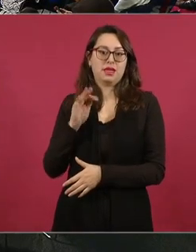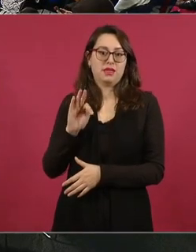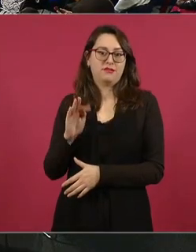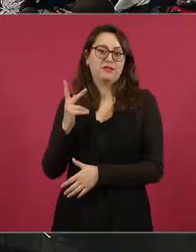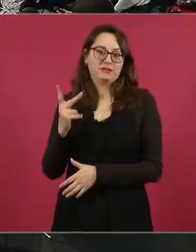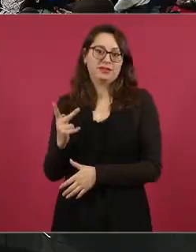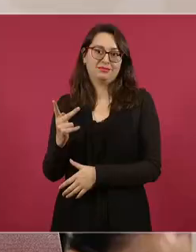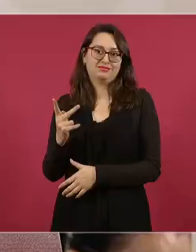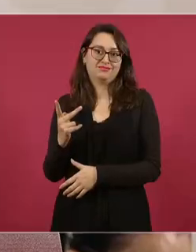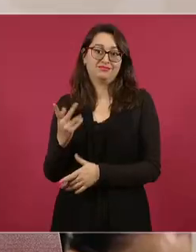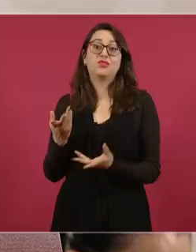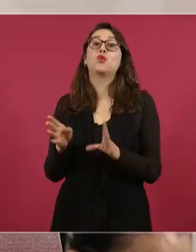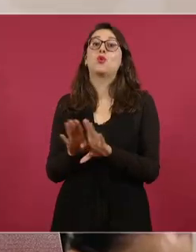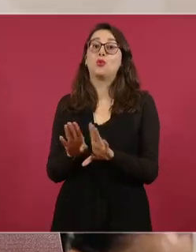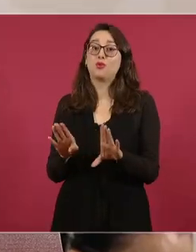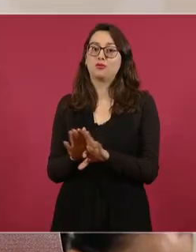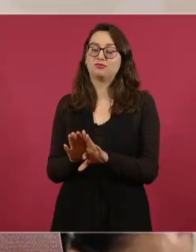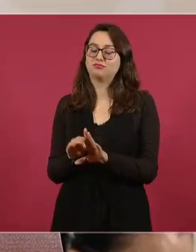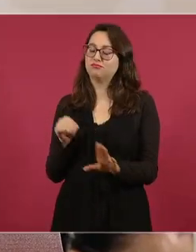de cómo acabó,